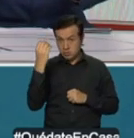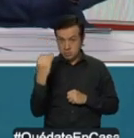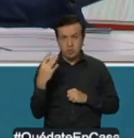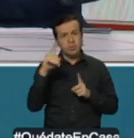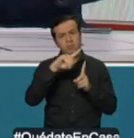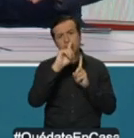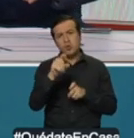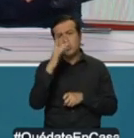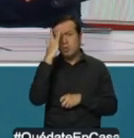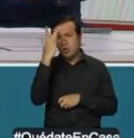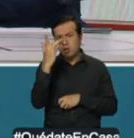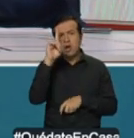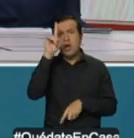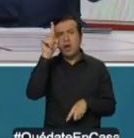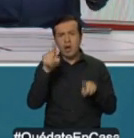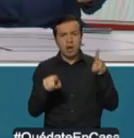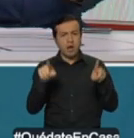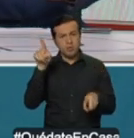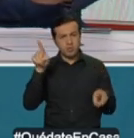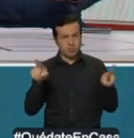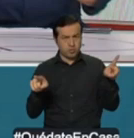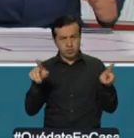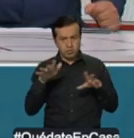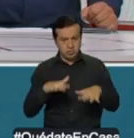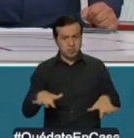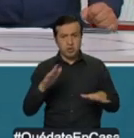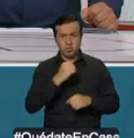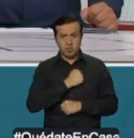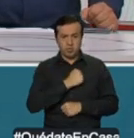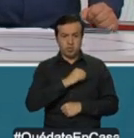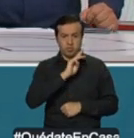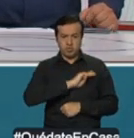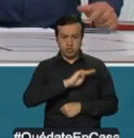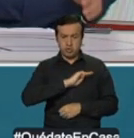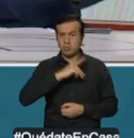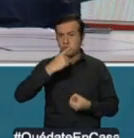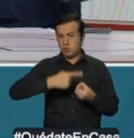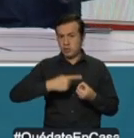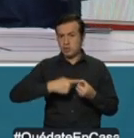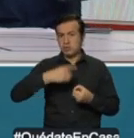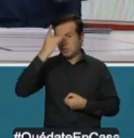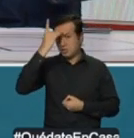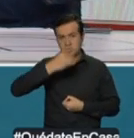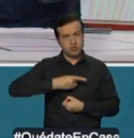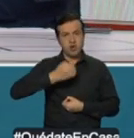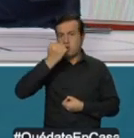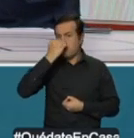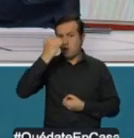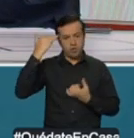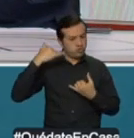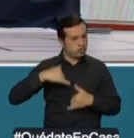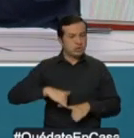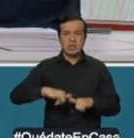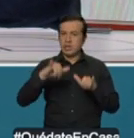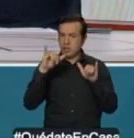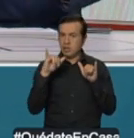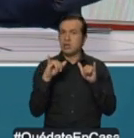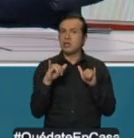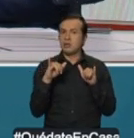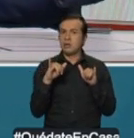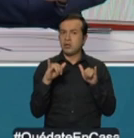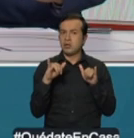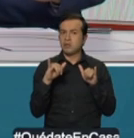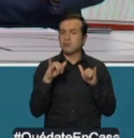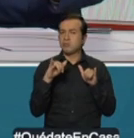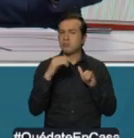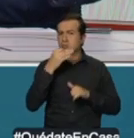pregunto esto porque ya han habido varios cantones el propio municipio de la ciudad de quito que ha decidido mantenerse en rojo debe haber